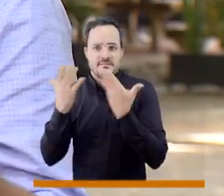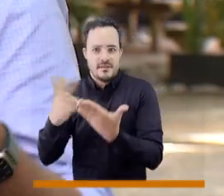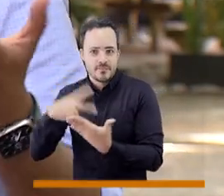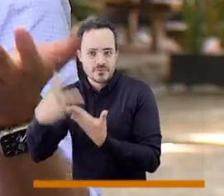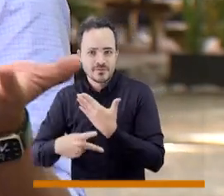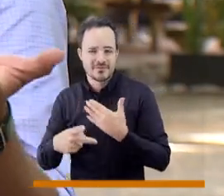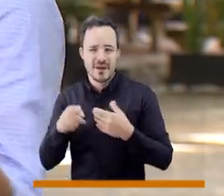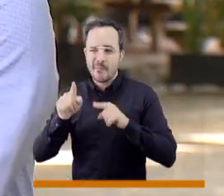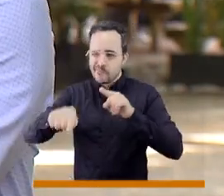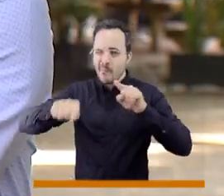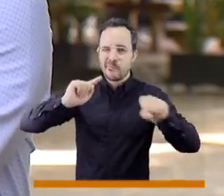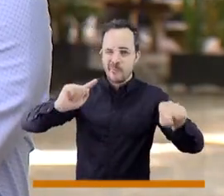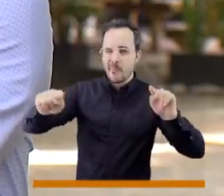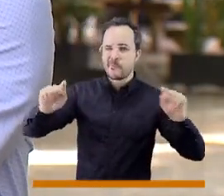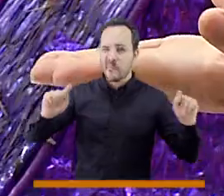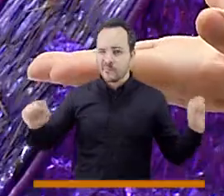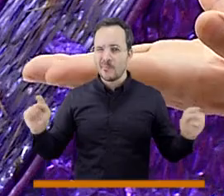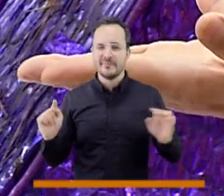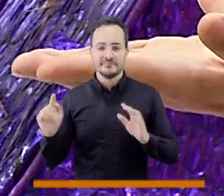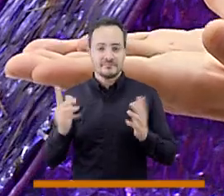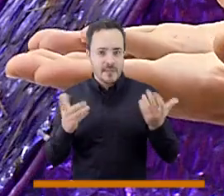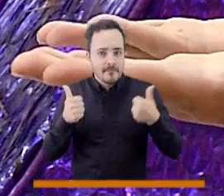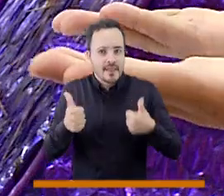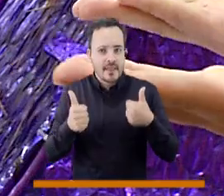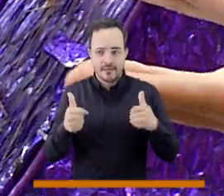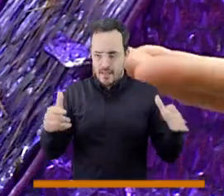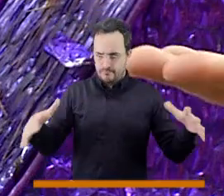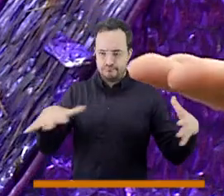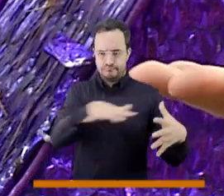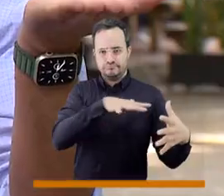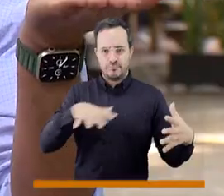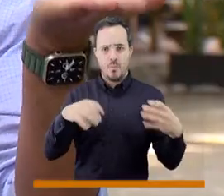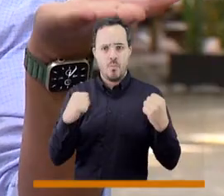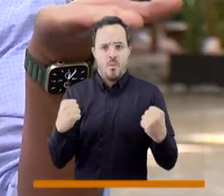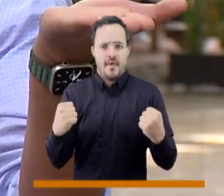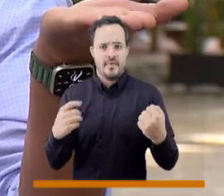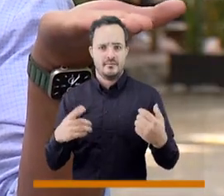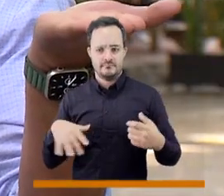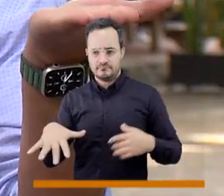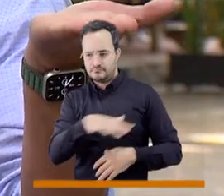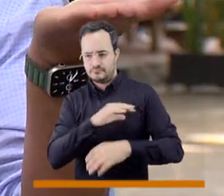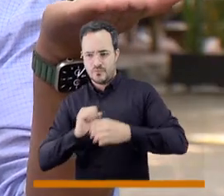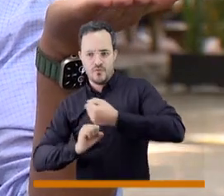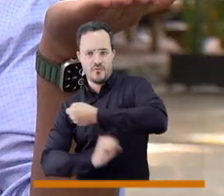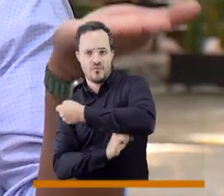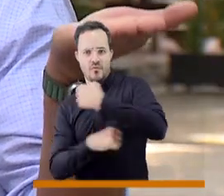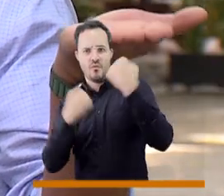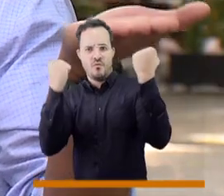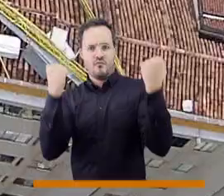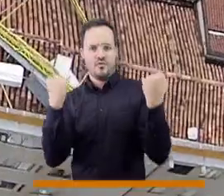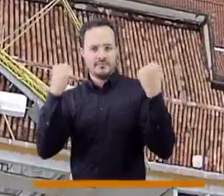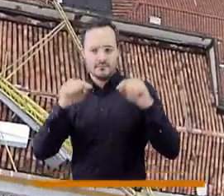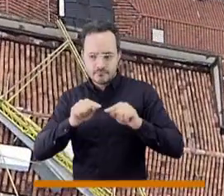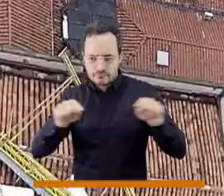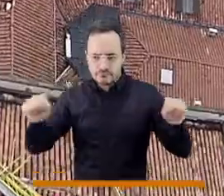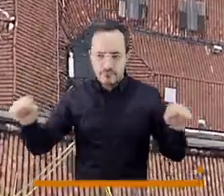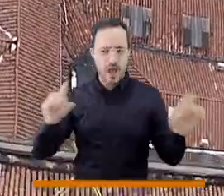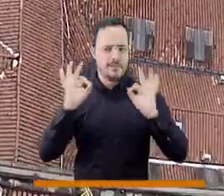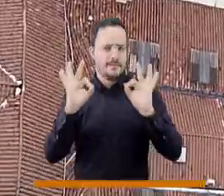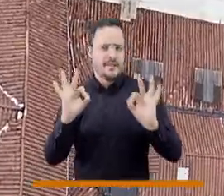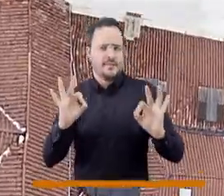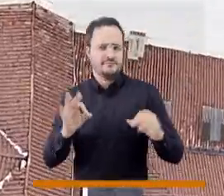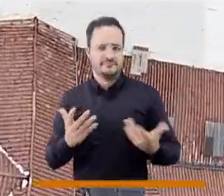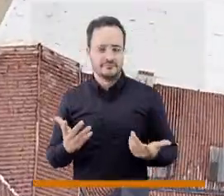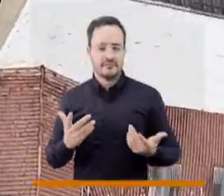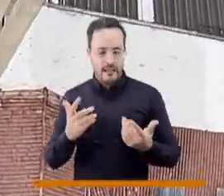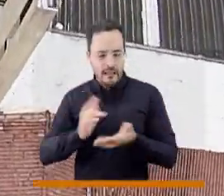16, en esos sectores de la ciudad donde el valle puede reciclar el suelo,